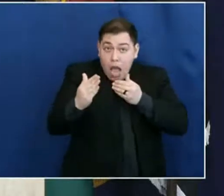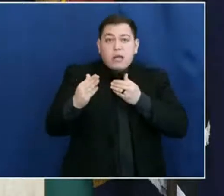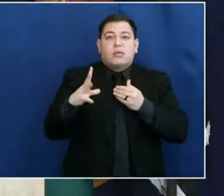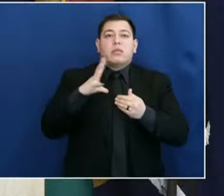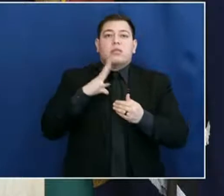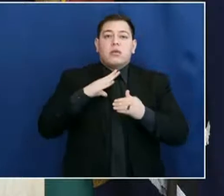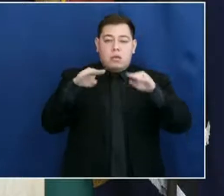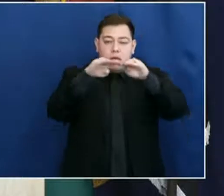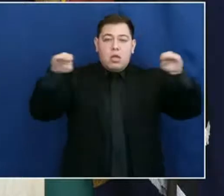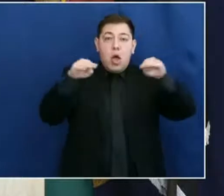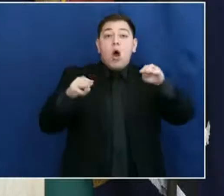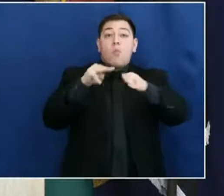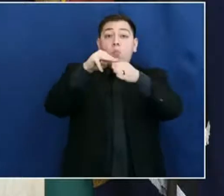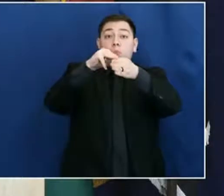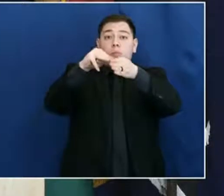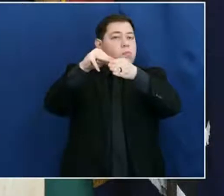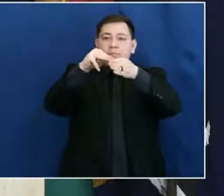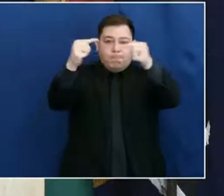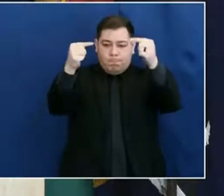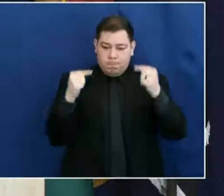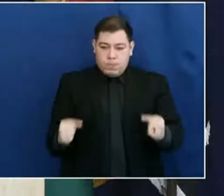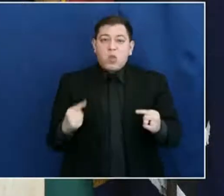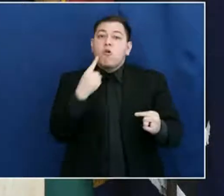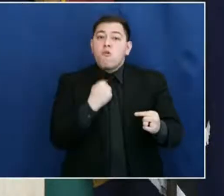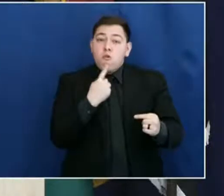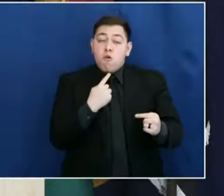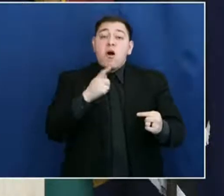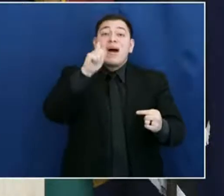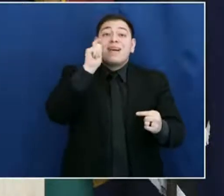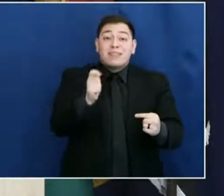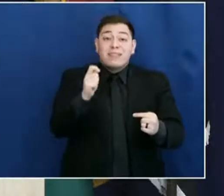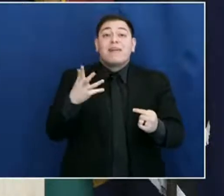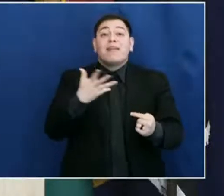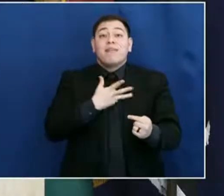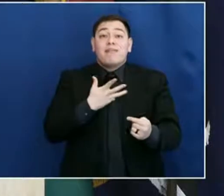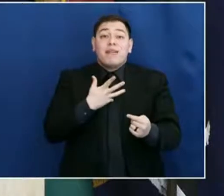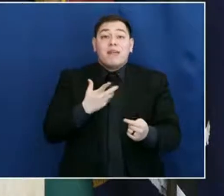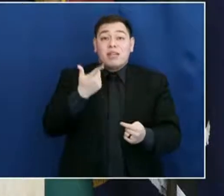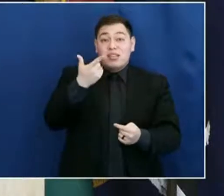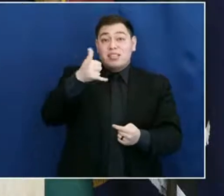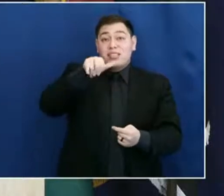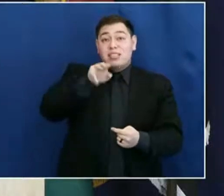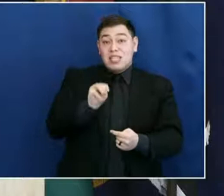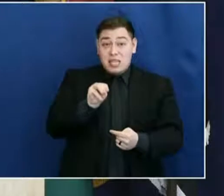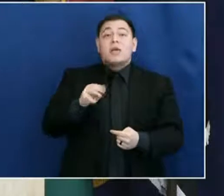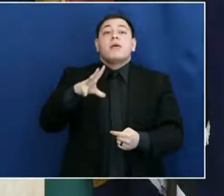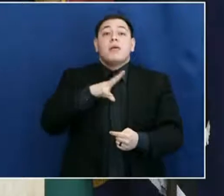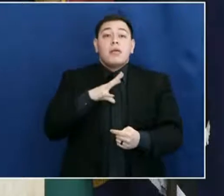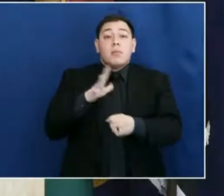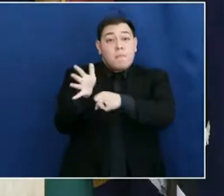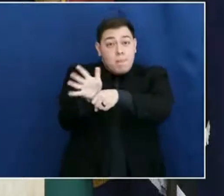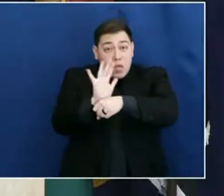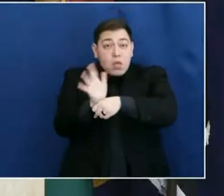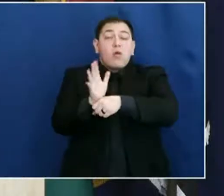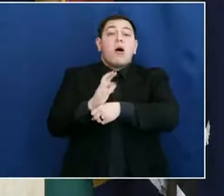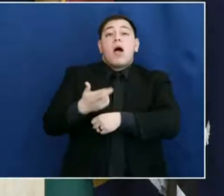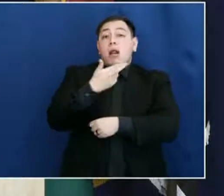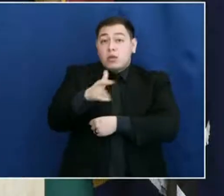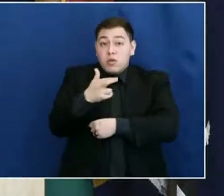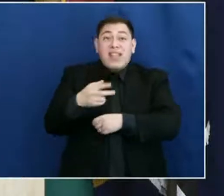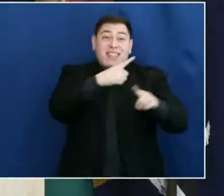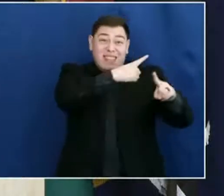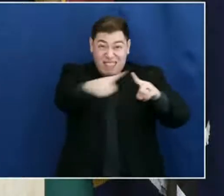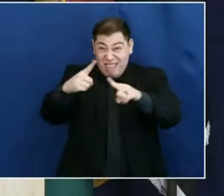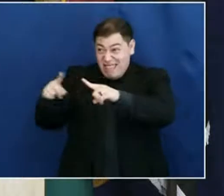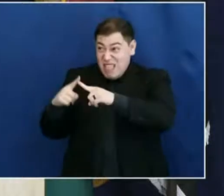significa que establecimientos como gimnasios, cines, tiendas, iglesias, entre otros, podrán abrir a